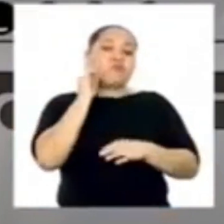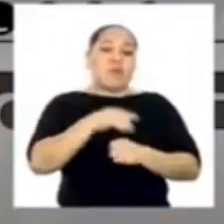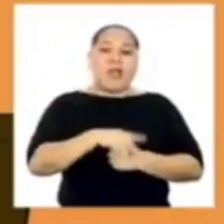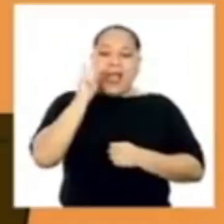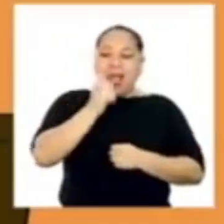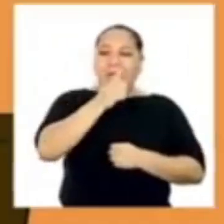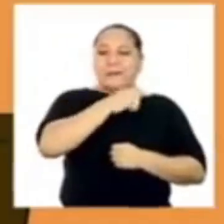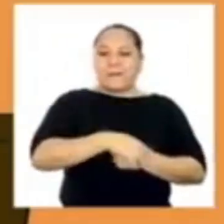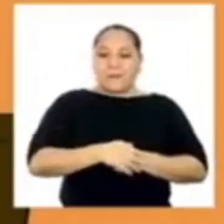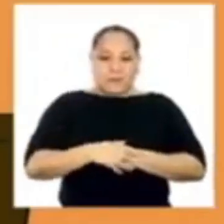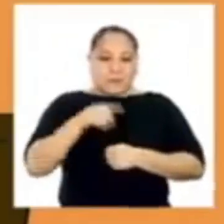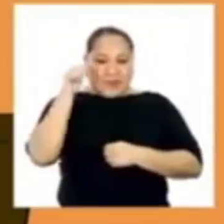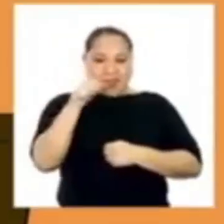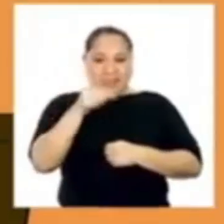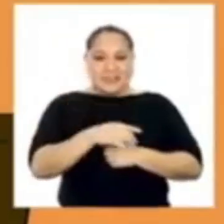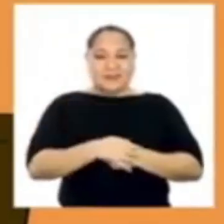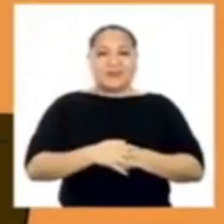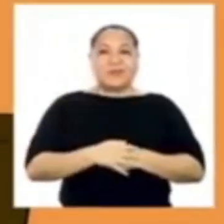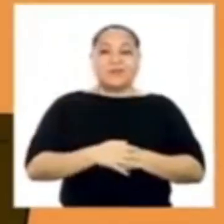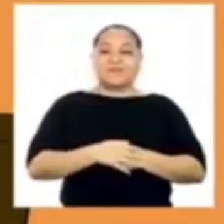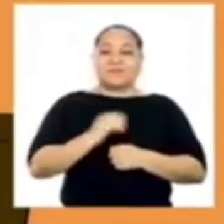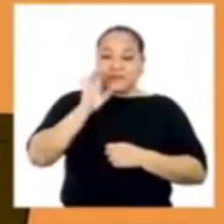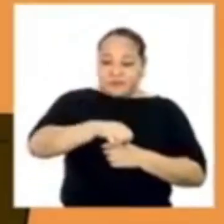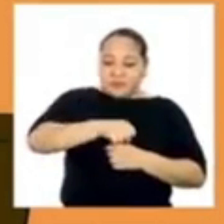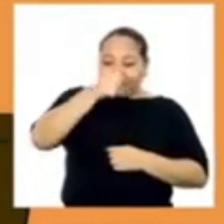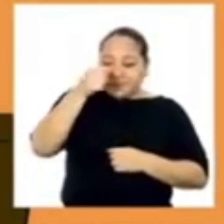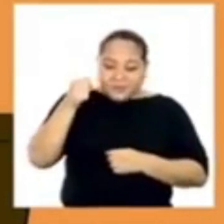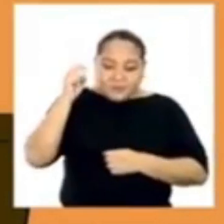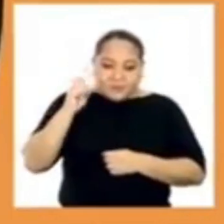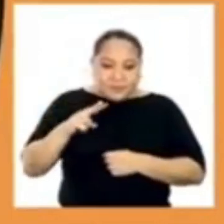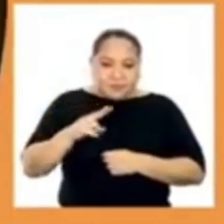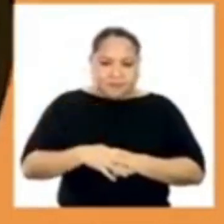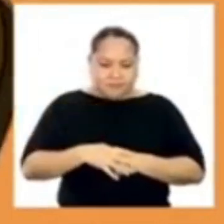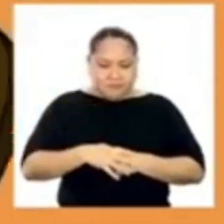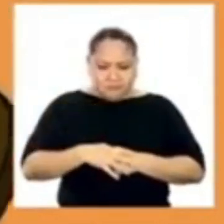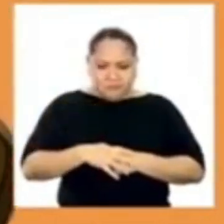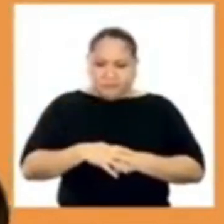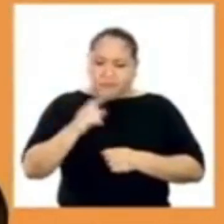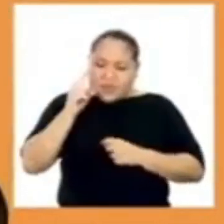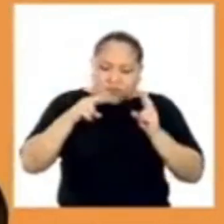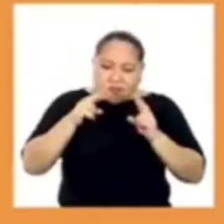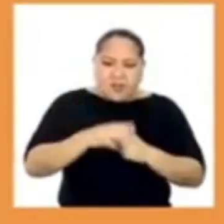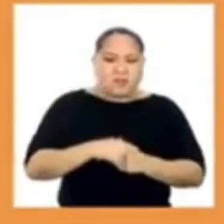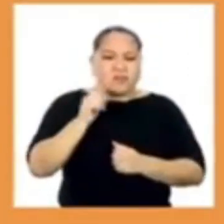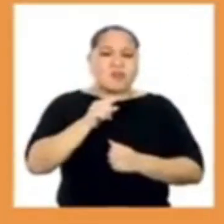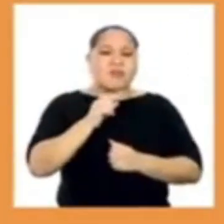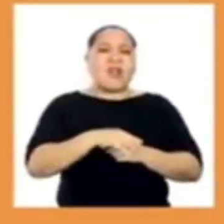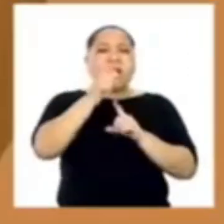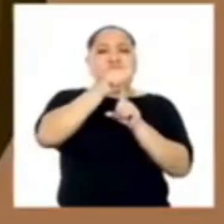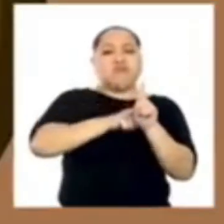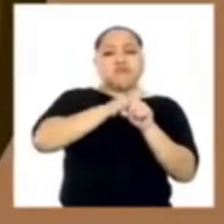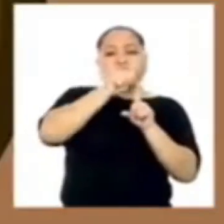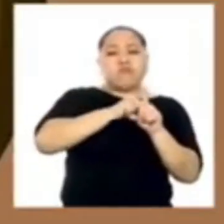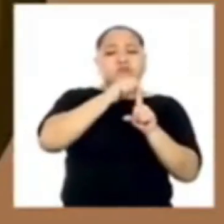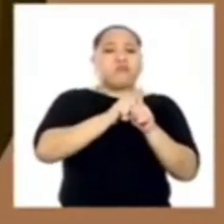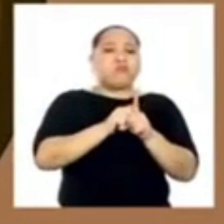tacho. ¡Ajá! Aquí está. Voy a abrirlo. ¿Qué ven?